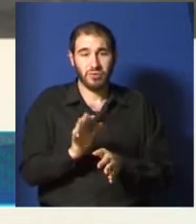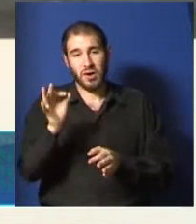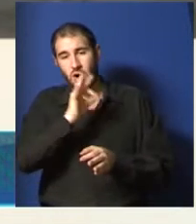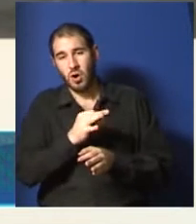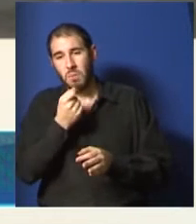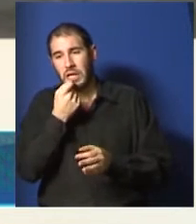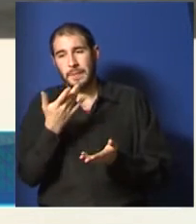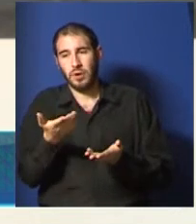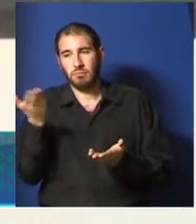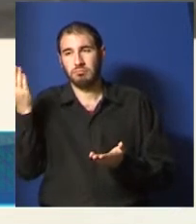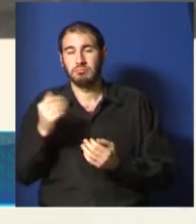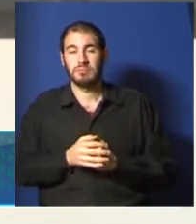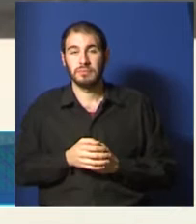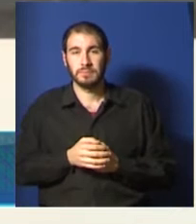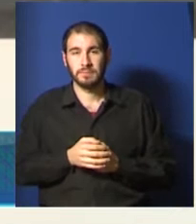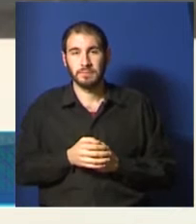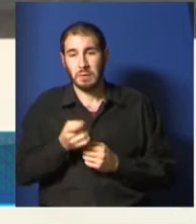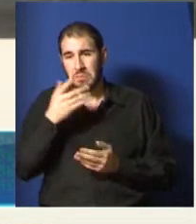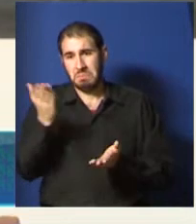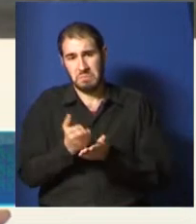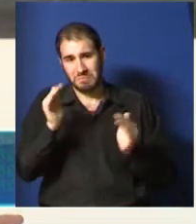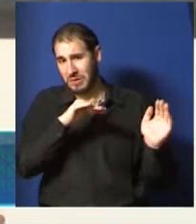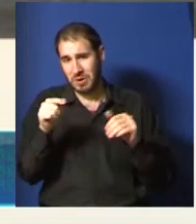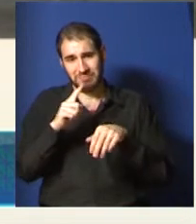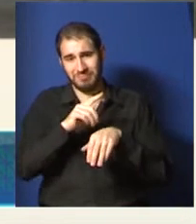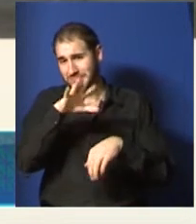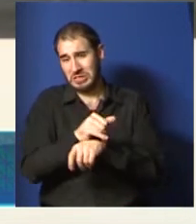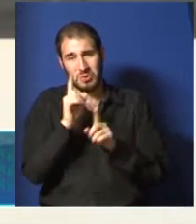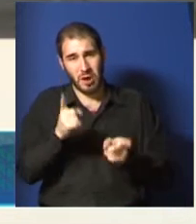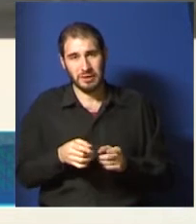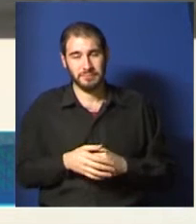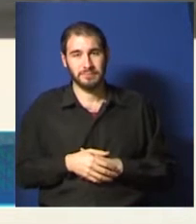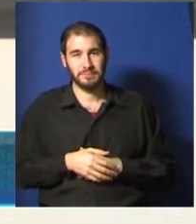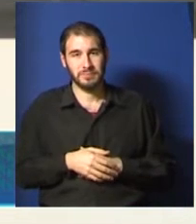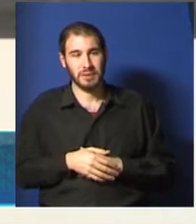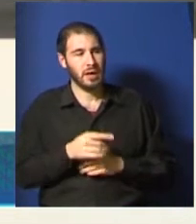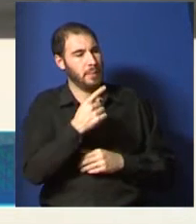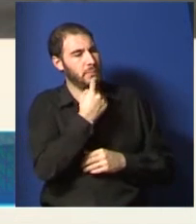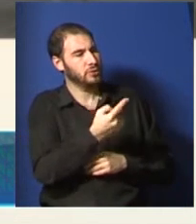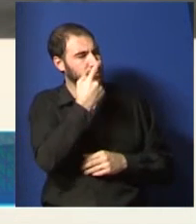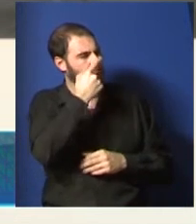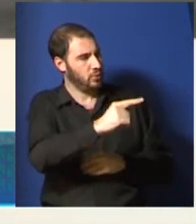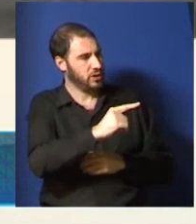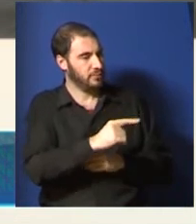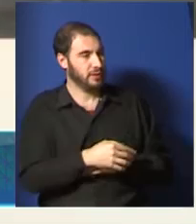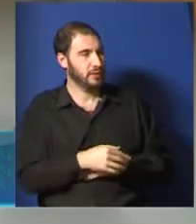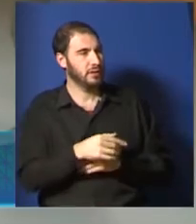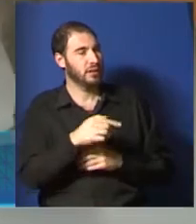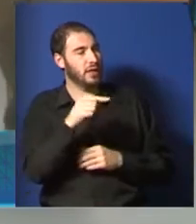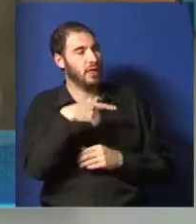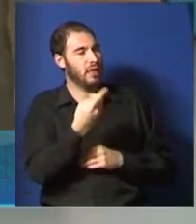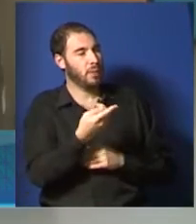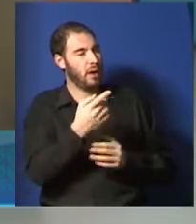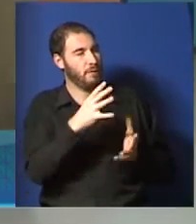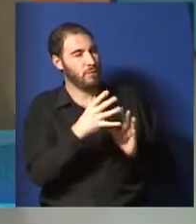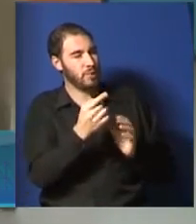se encuentre, por el contrario, condenado, cumpliendo una pena, ¿no? Nos queda una última pregunta y me quería ir de alguna